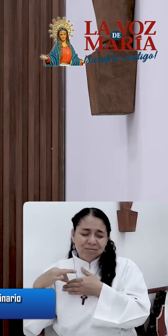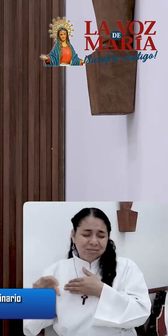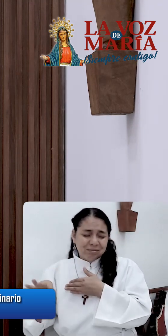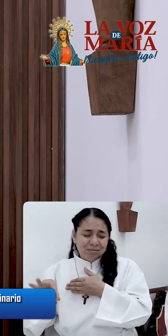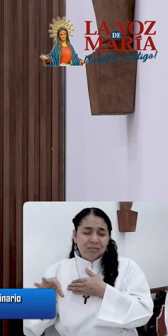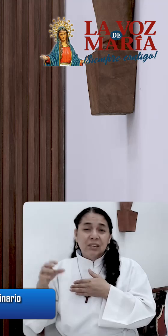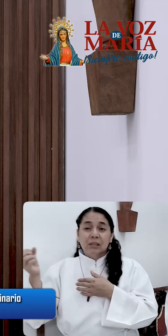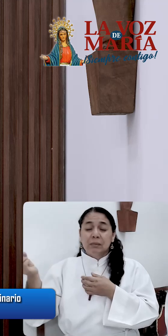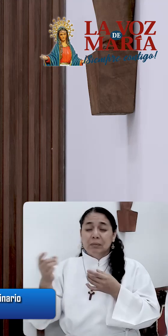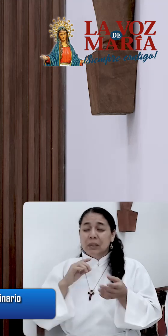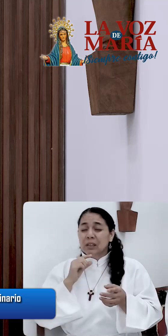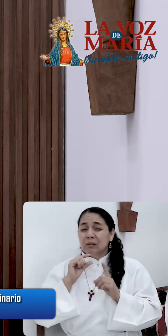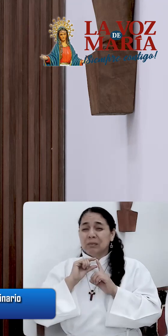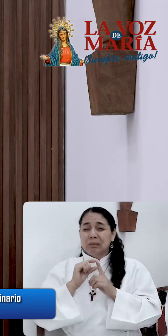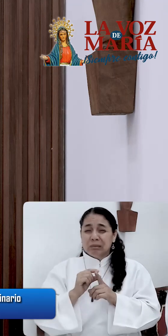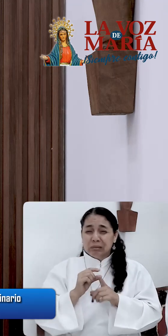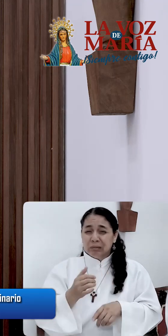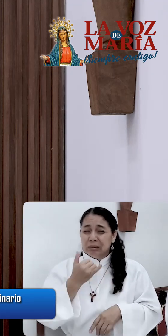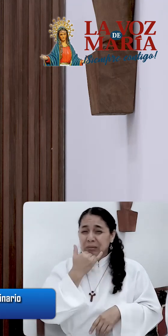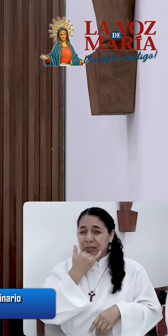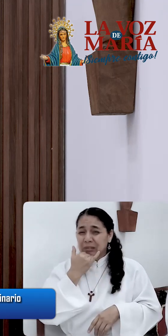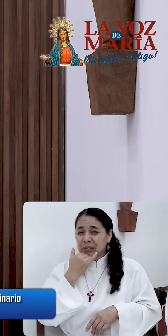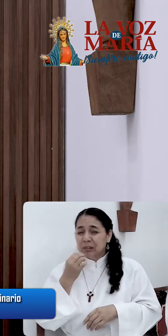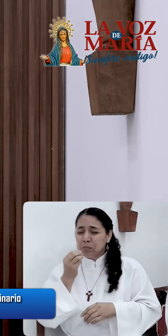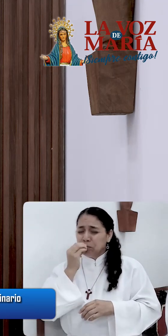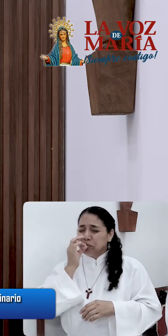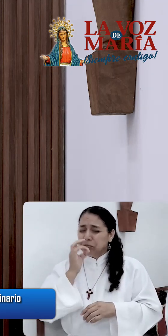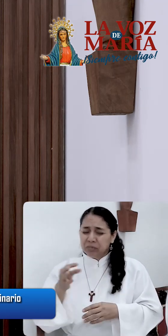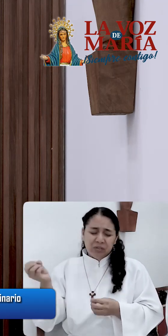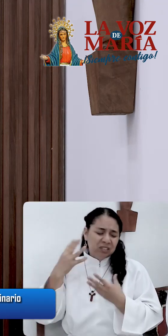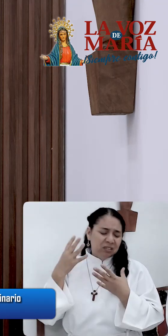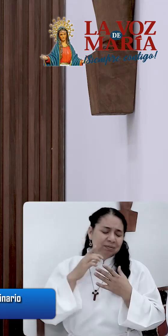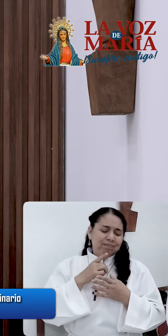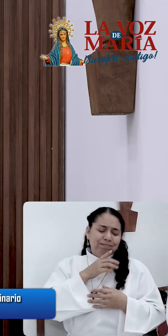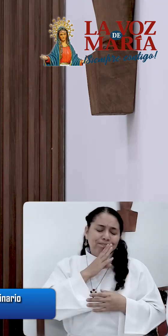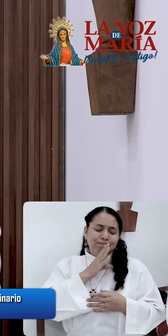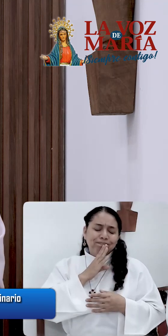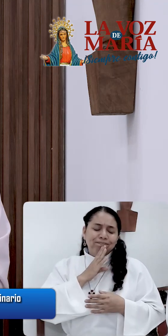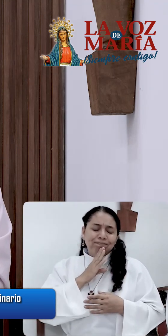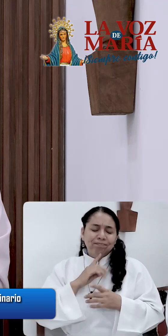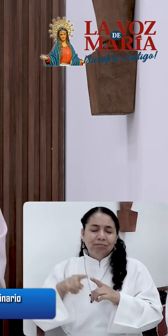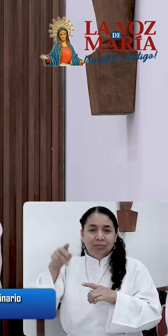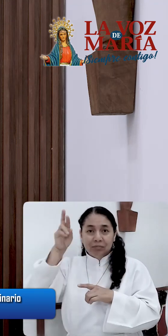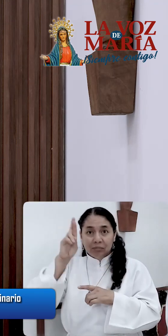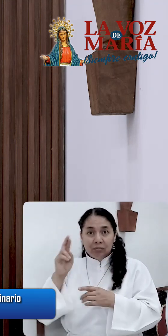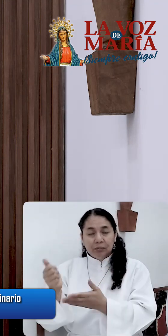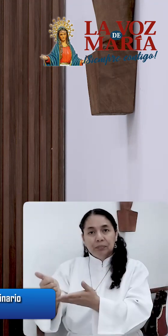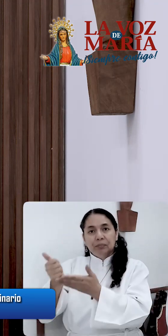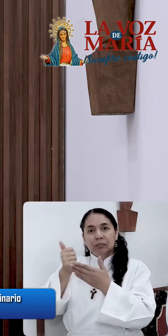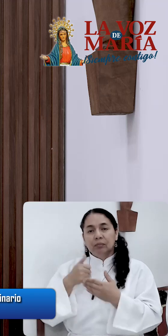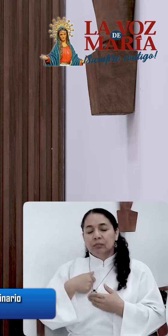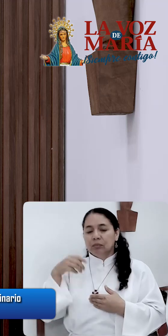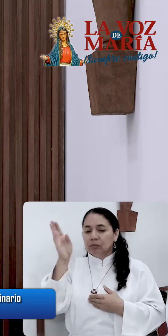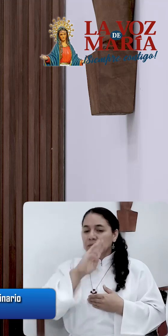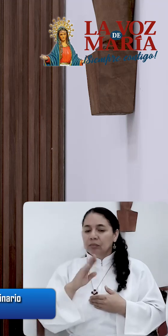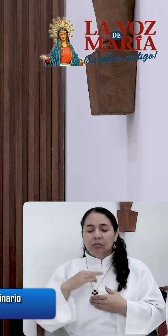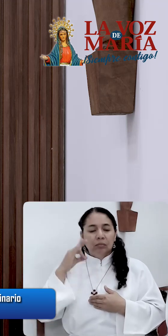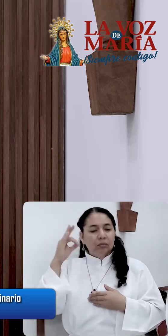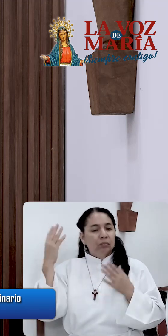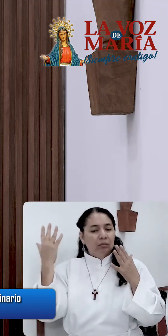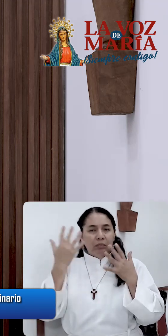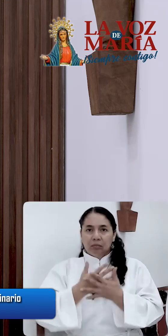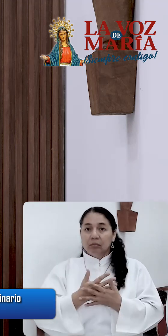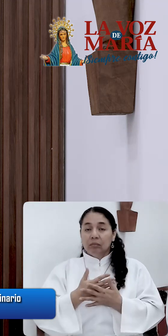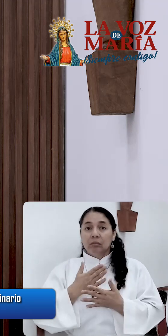de los insultos y salivazos. Pero el Señor me ayuda, por eso no quedaré confundido. Por